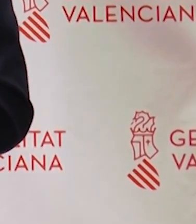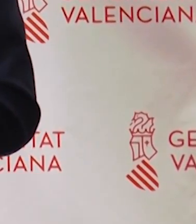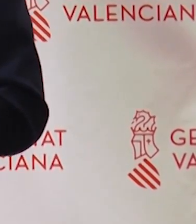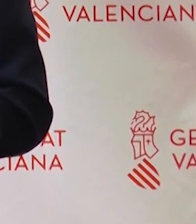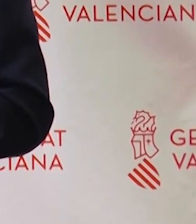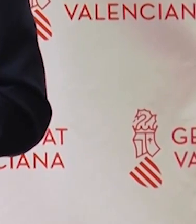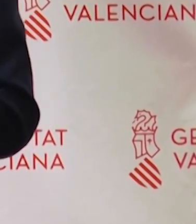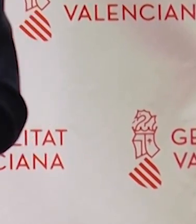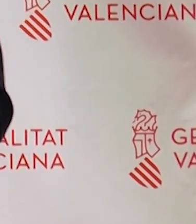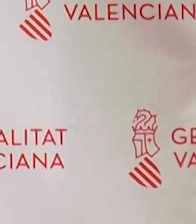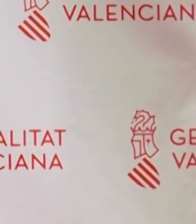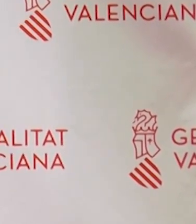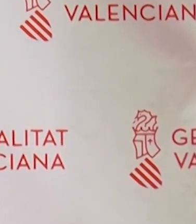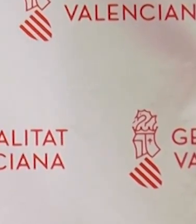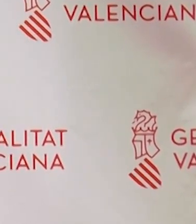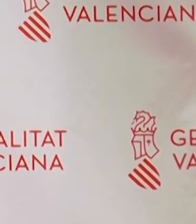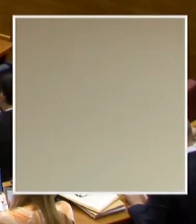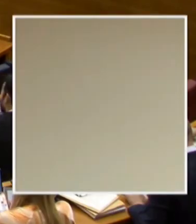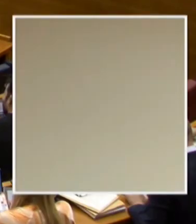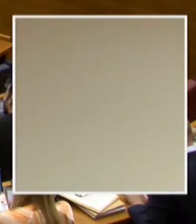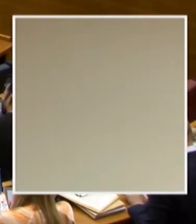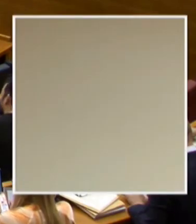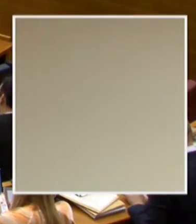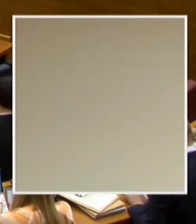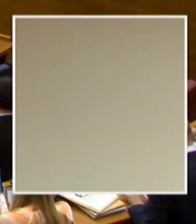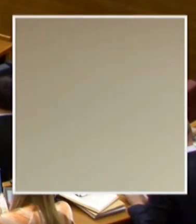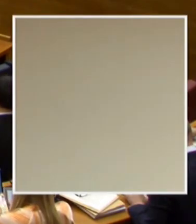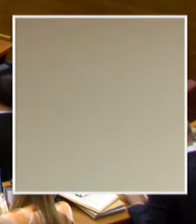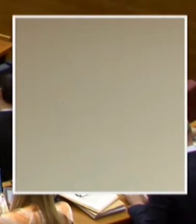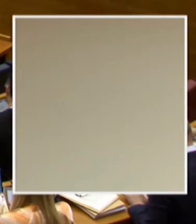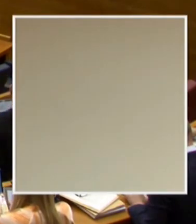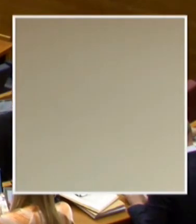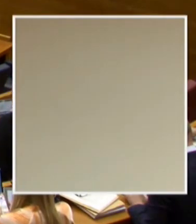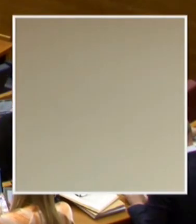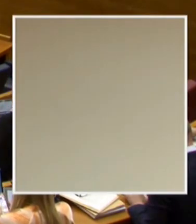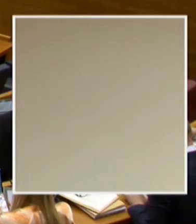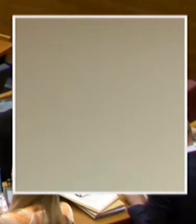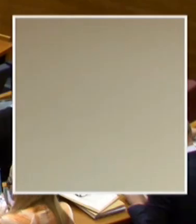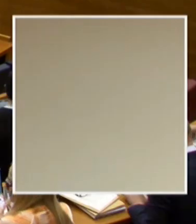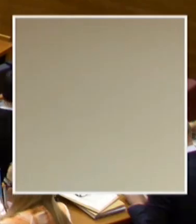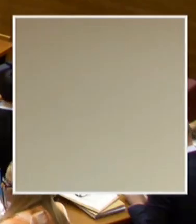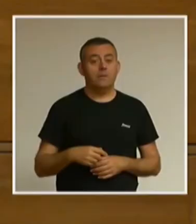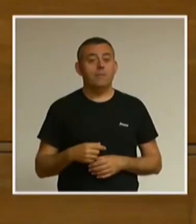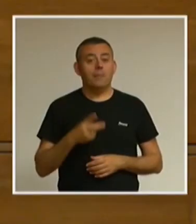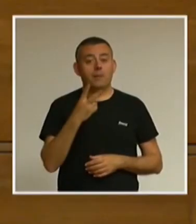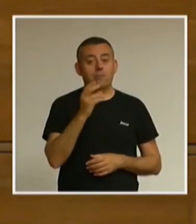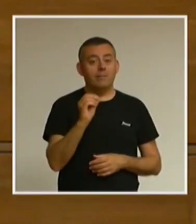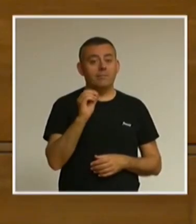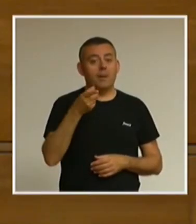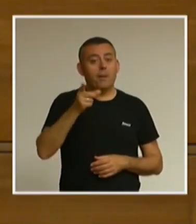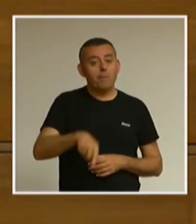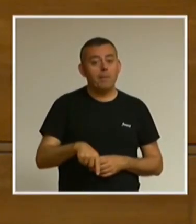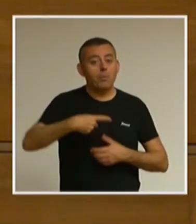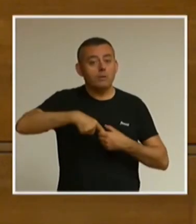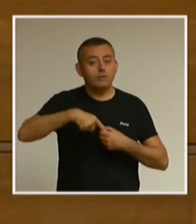millones de euros en la provincia de Alicante. La medida se ha aprobado con los votos a favor del Partido Popular y Vox en las Cortes Valencianas y